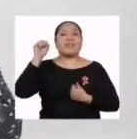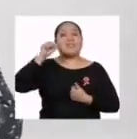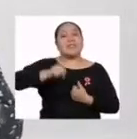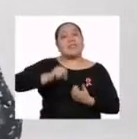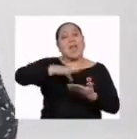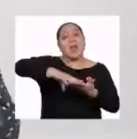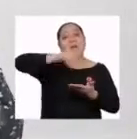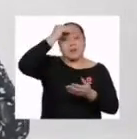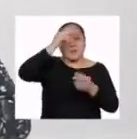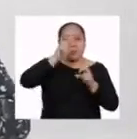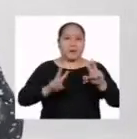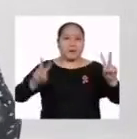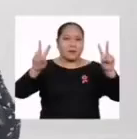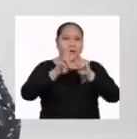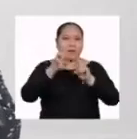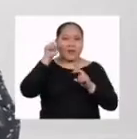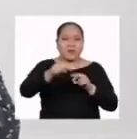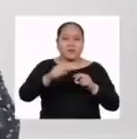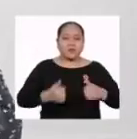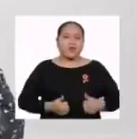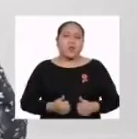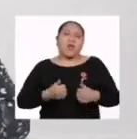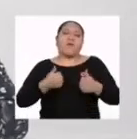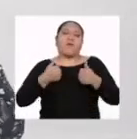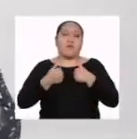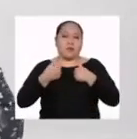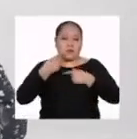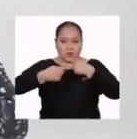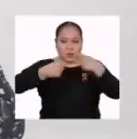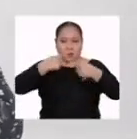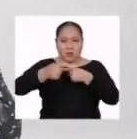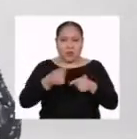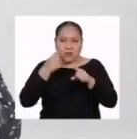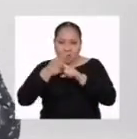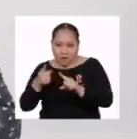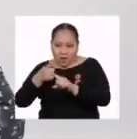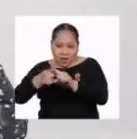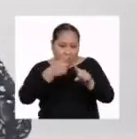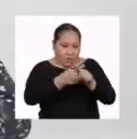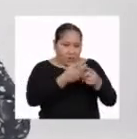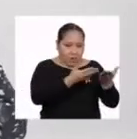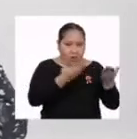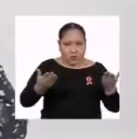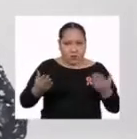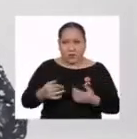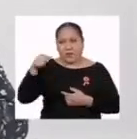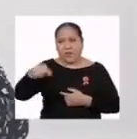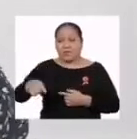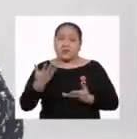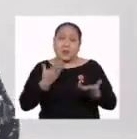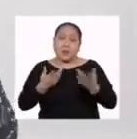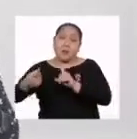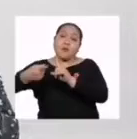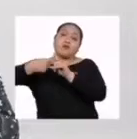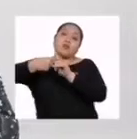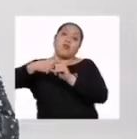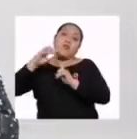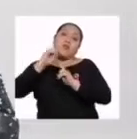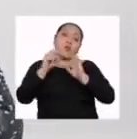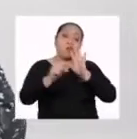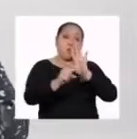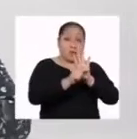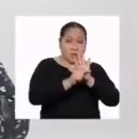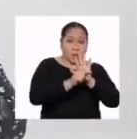en este caso, es una vivencia a través de distintas situaciones, sean estas positivas o